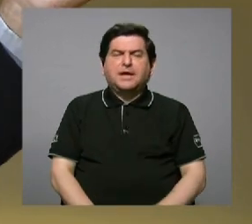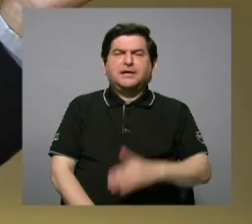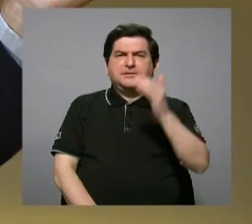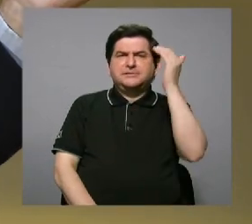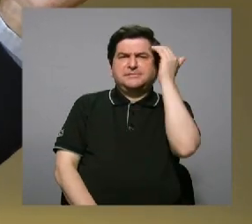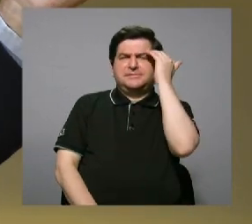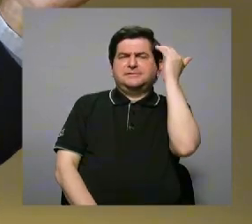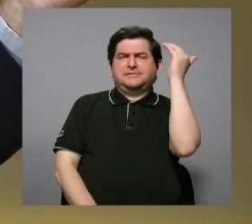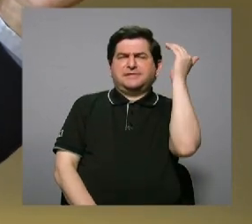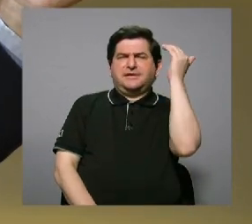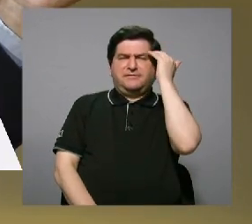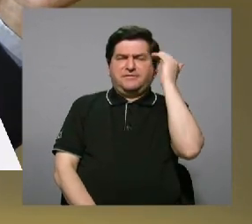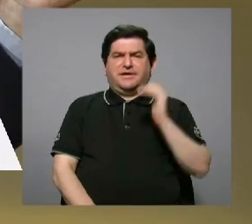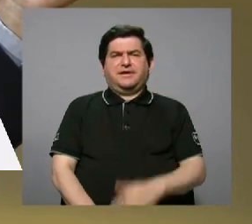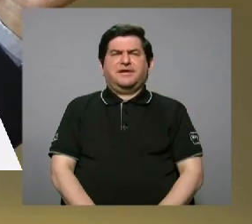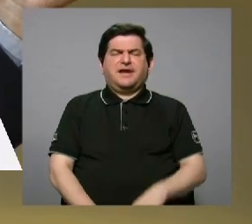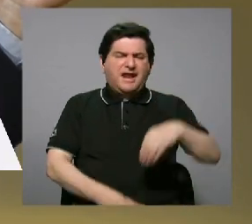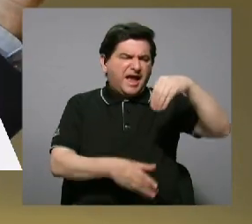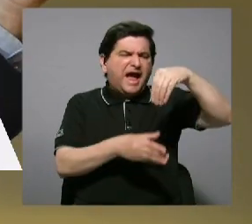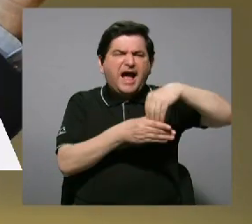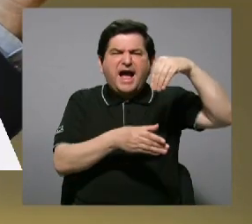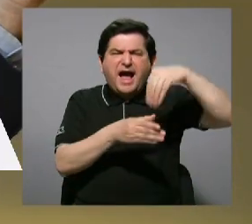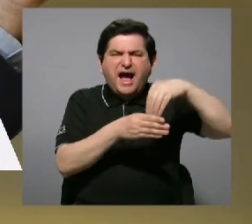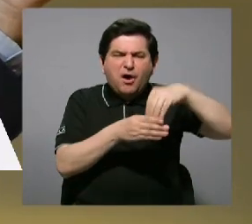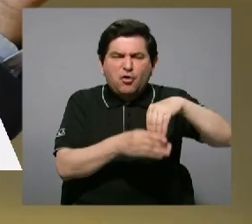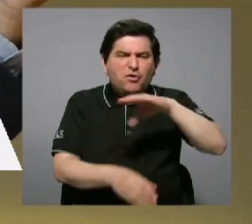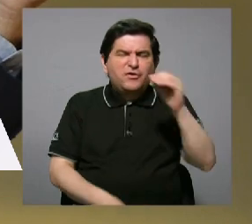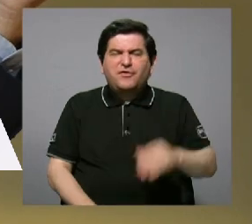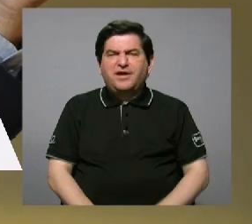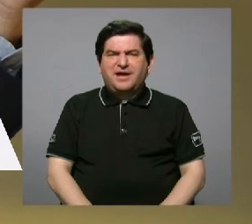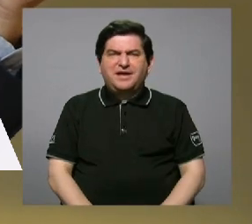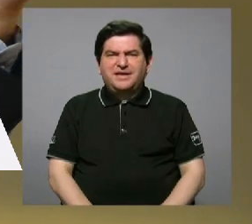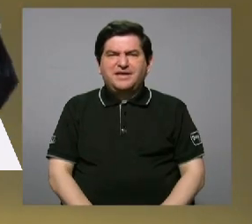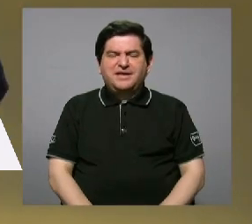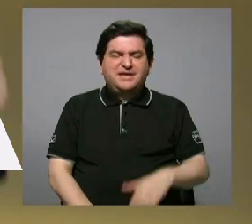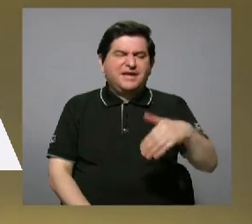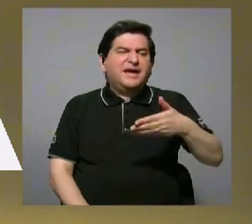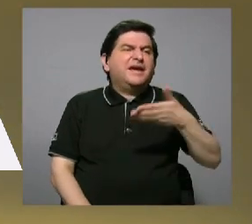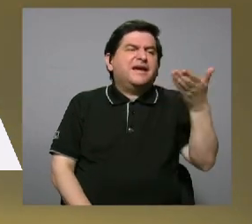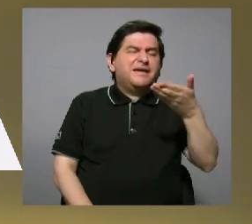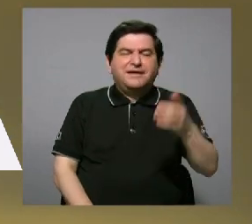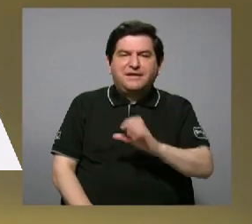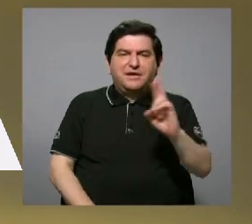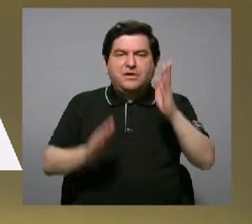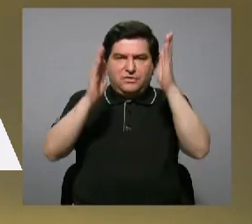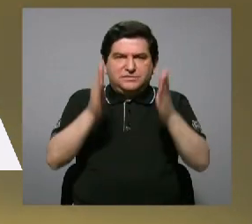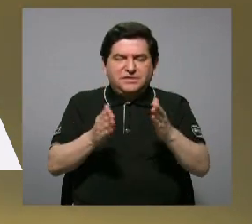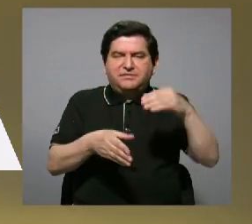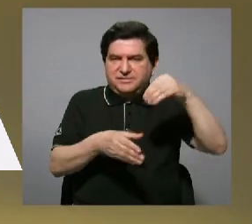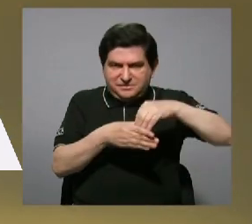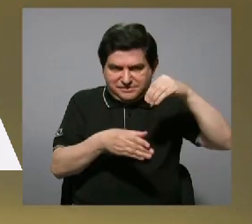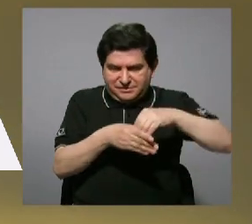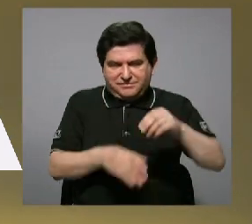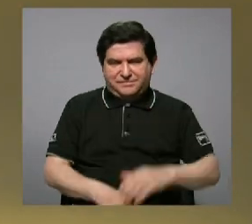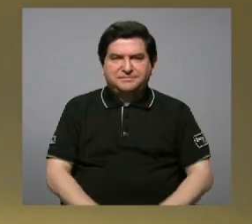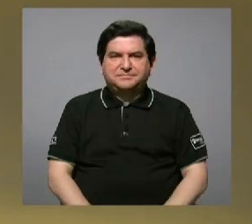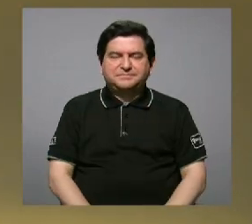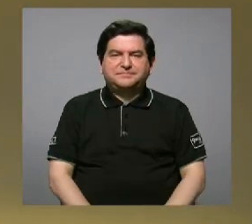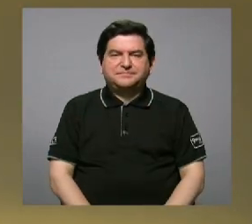saber cómo ahorran y en qué ahorran los costarricenses. Y por cierto,